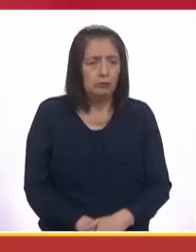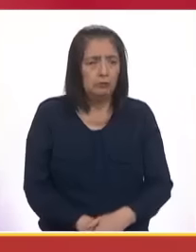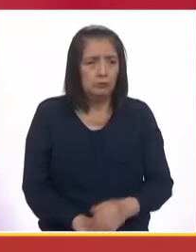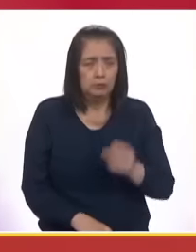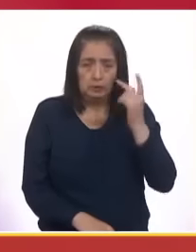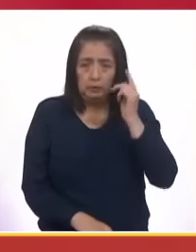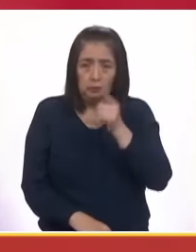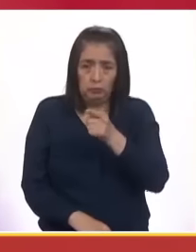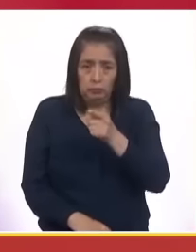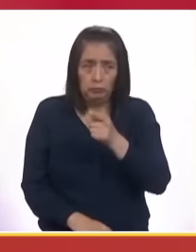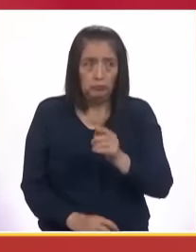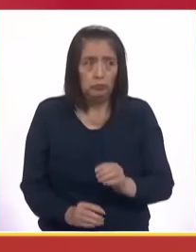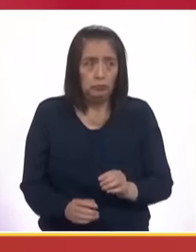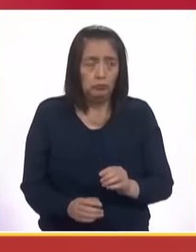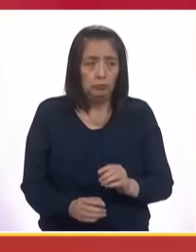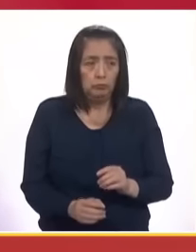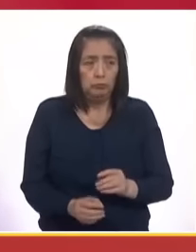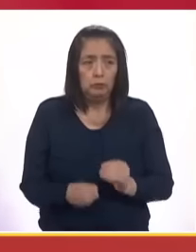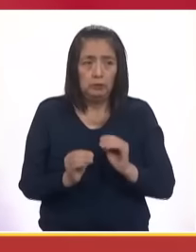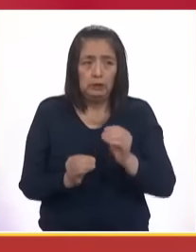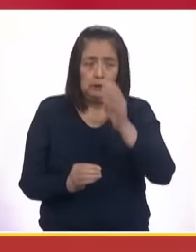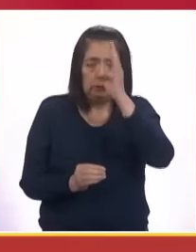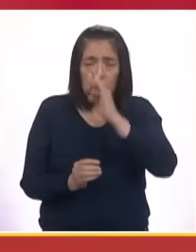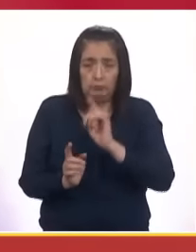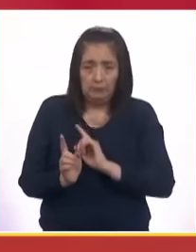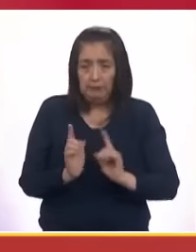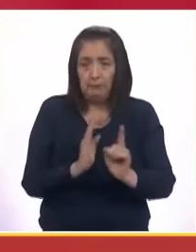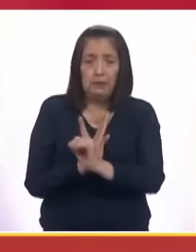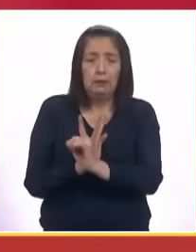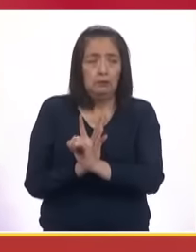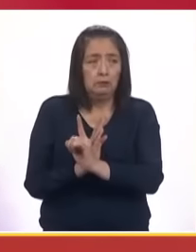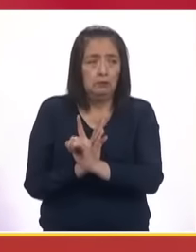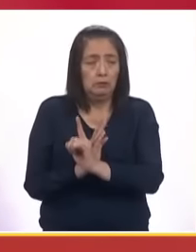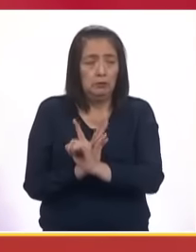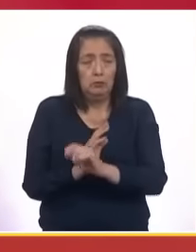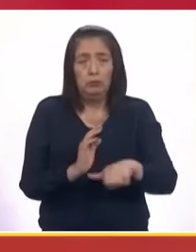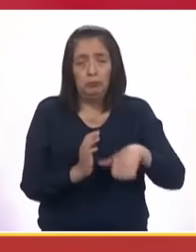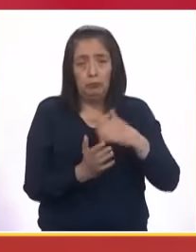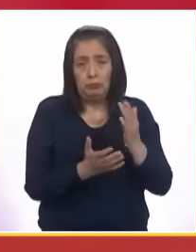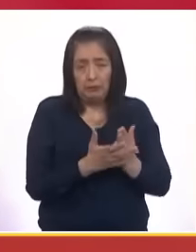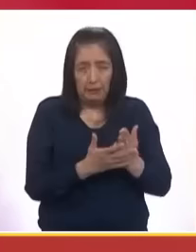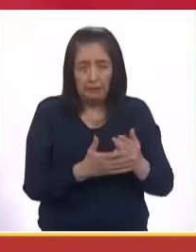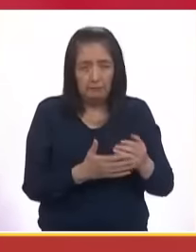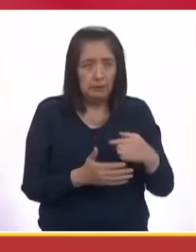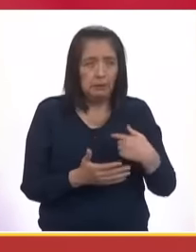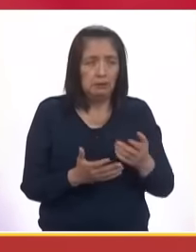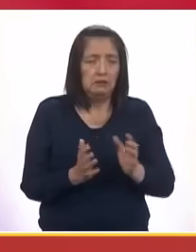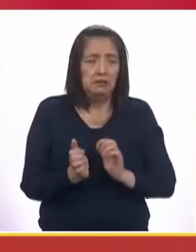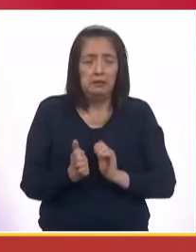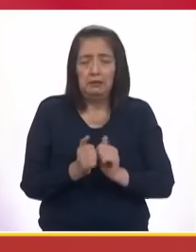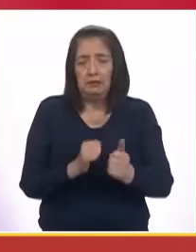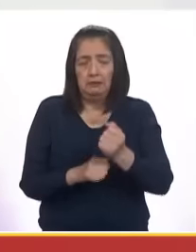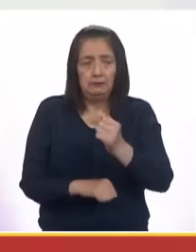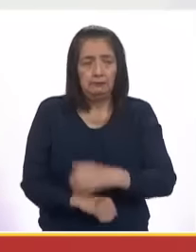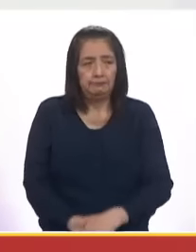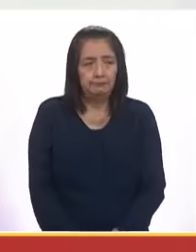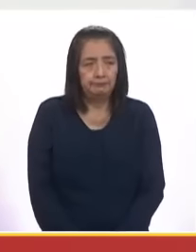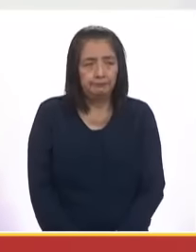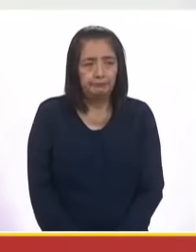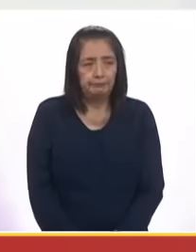Keiko, cuando tú pones a Dios por delante, la adversidad la pasas.